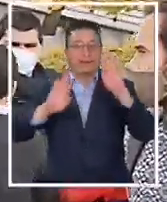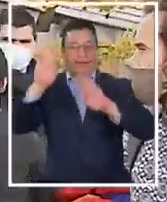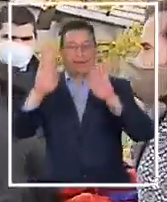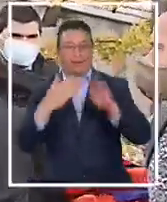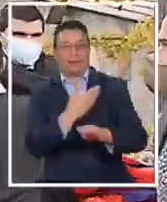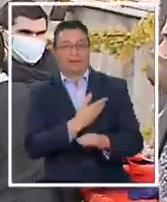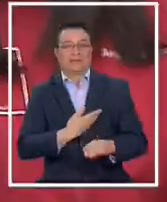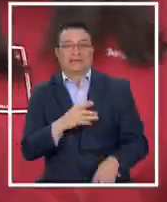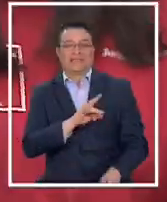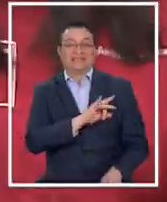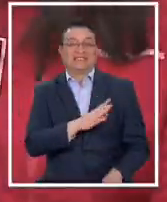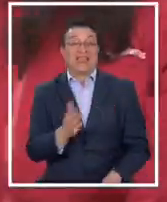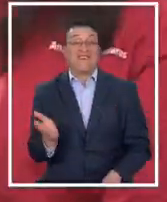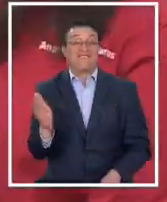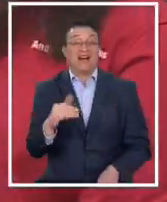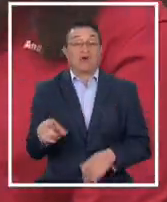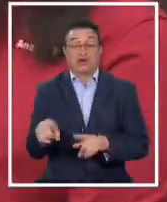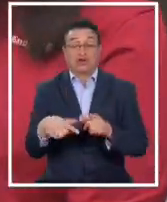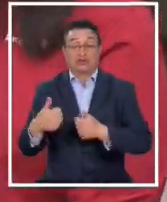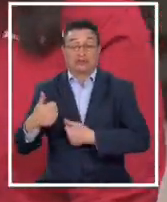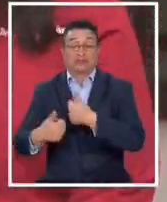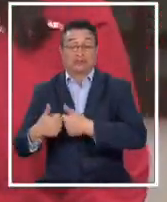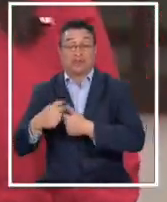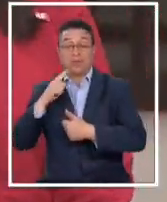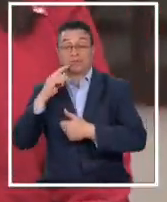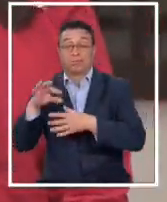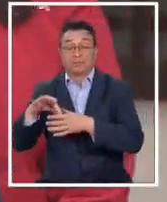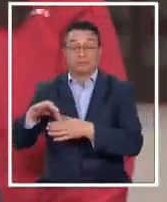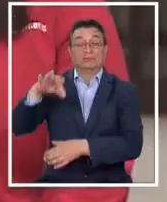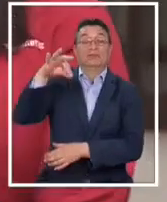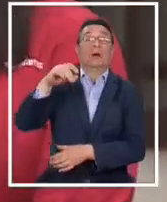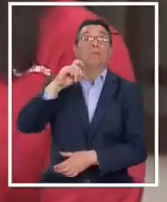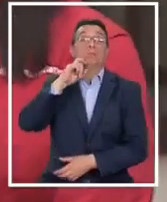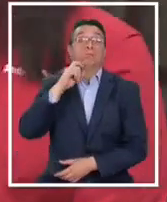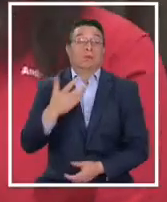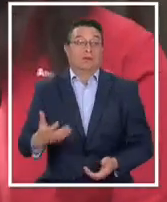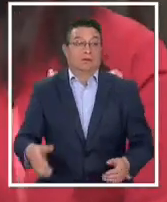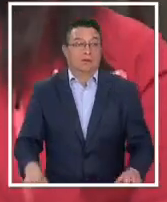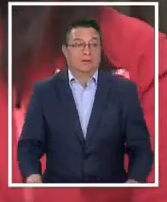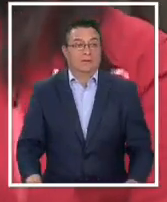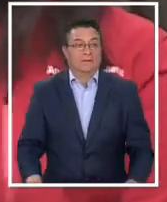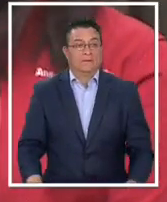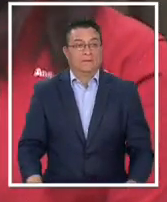Chile Vamos, que compiten por convertirse en el abanderado del sector. Había necesitado pedir ayuda a la universidad.